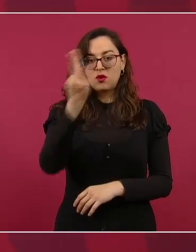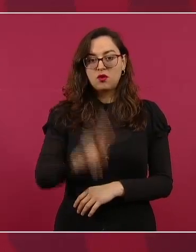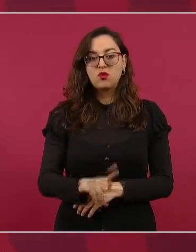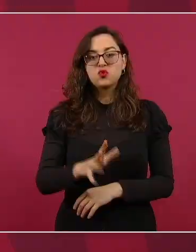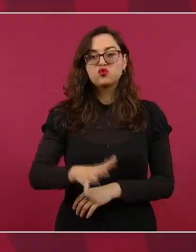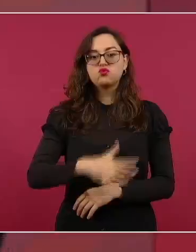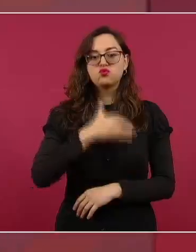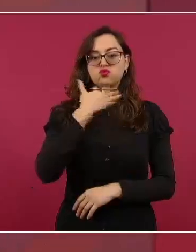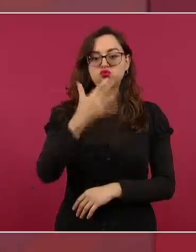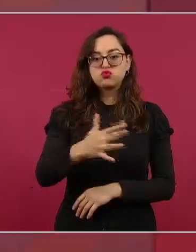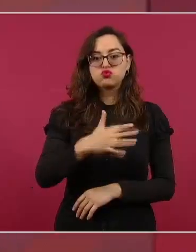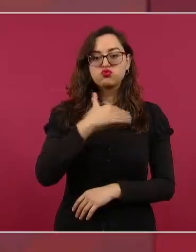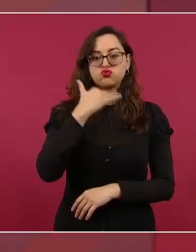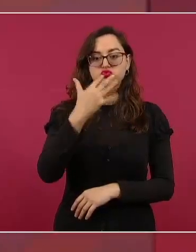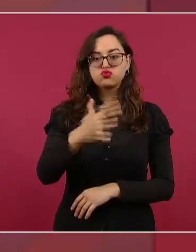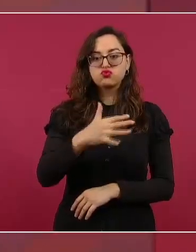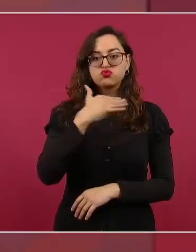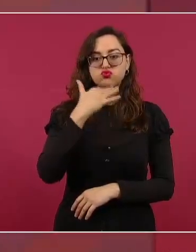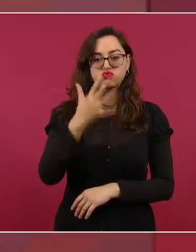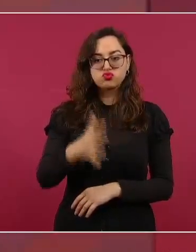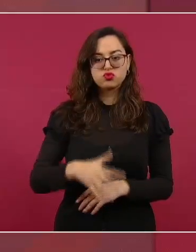en los 36 años